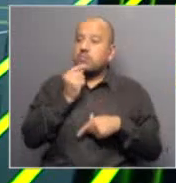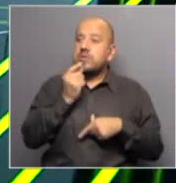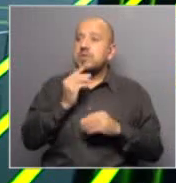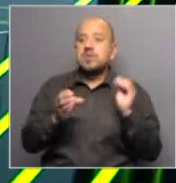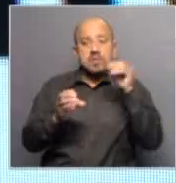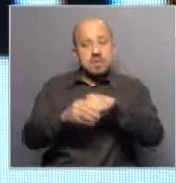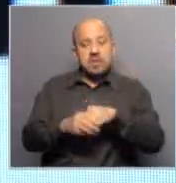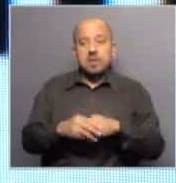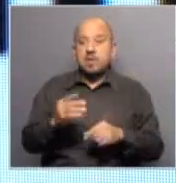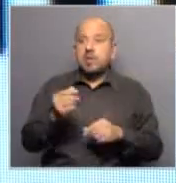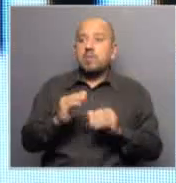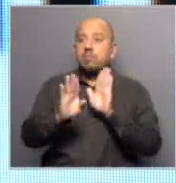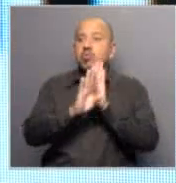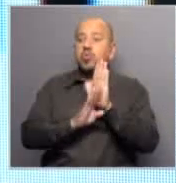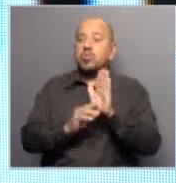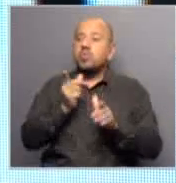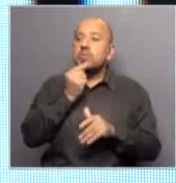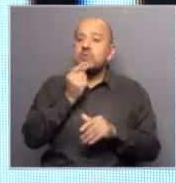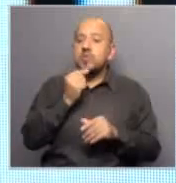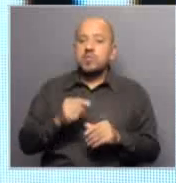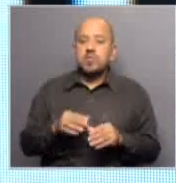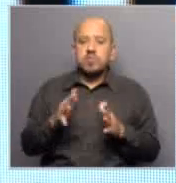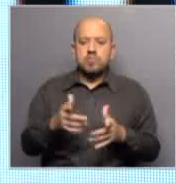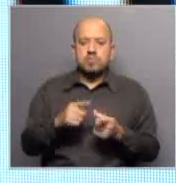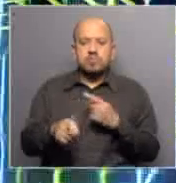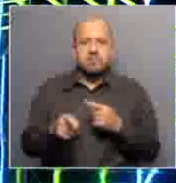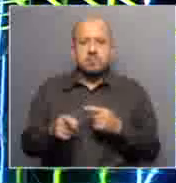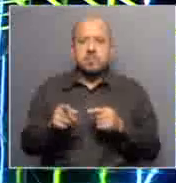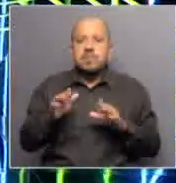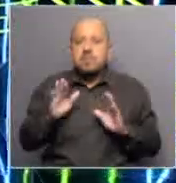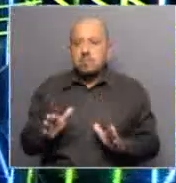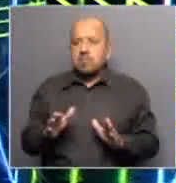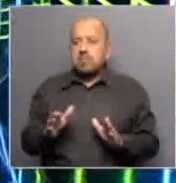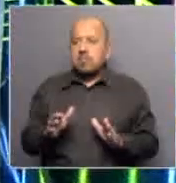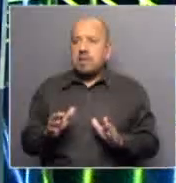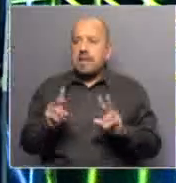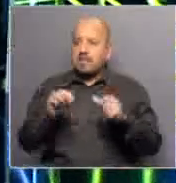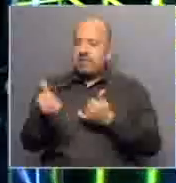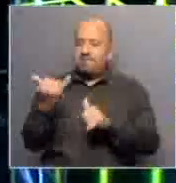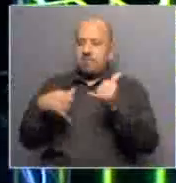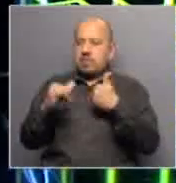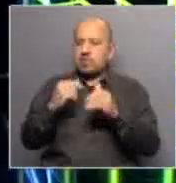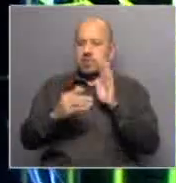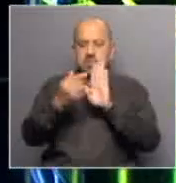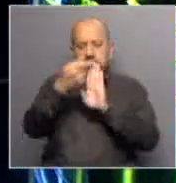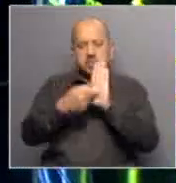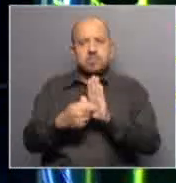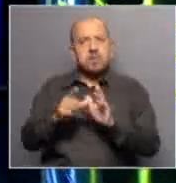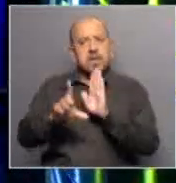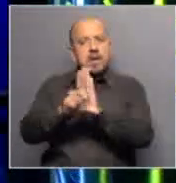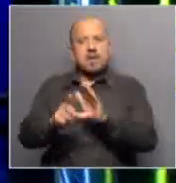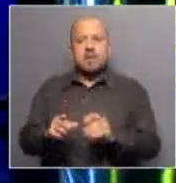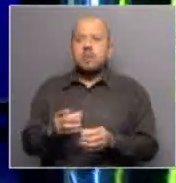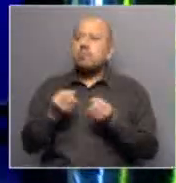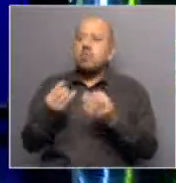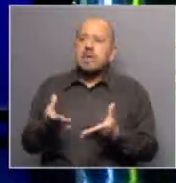vos, el protocolo policial, rompe con el habeas data, que es una cosa bastante seria en la coyuntura legal. ¿Por qué?